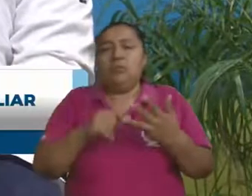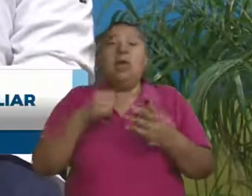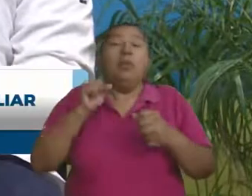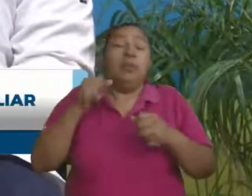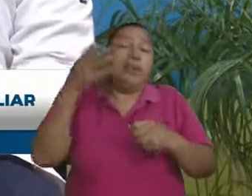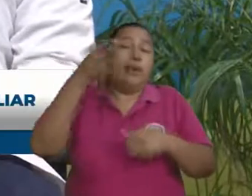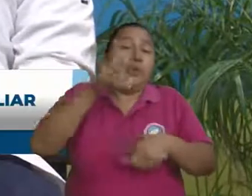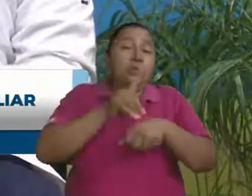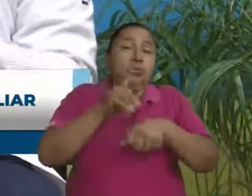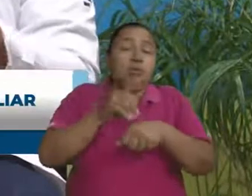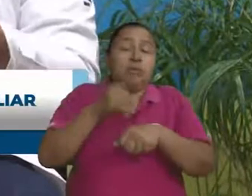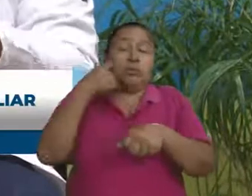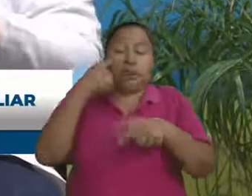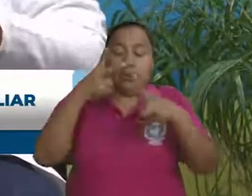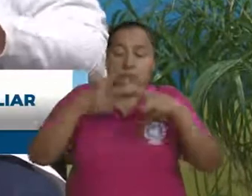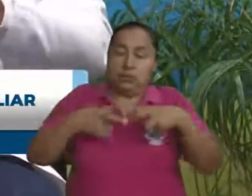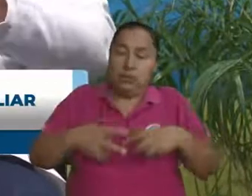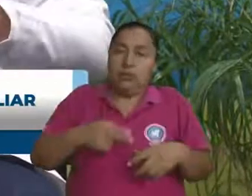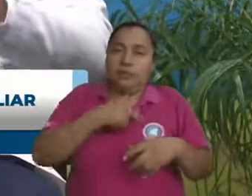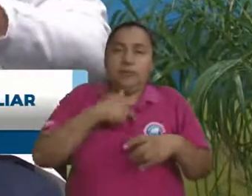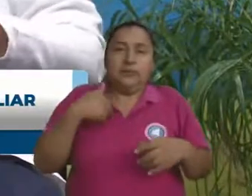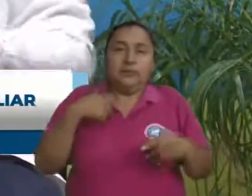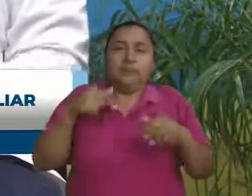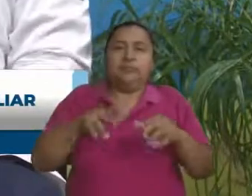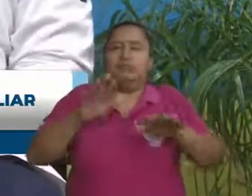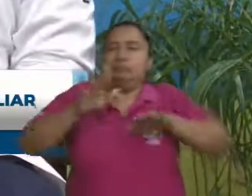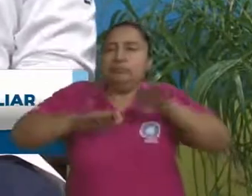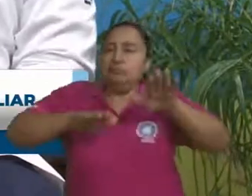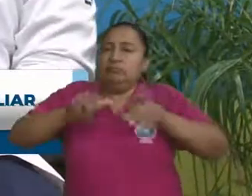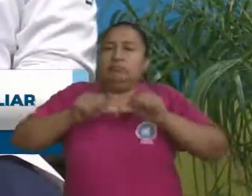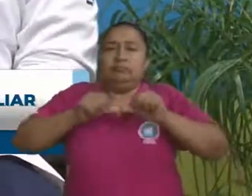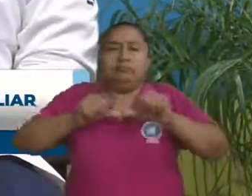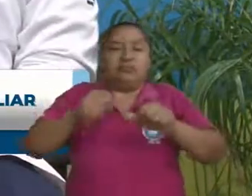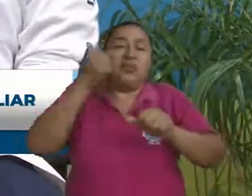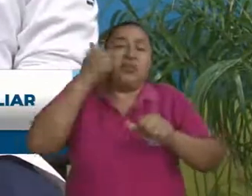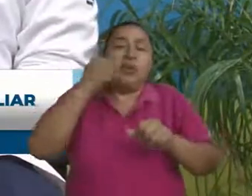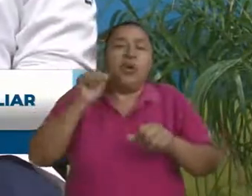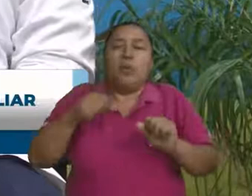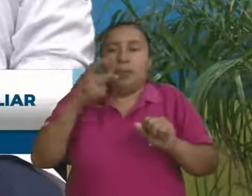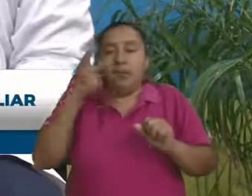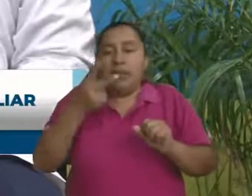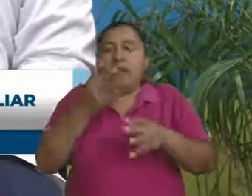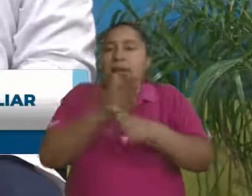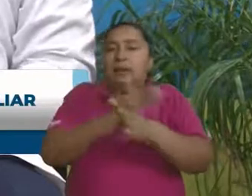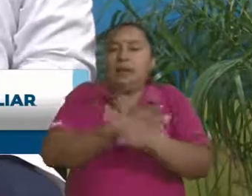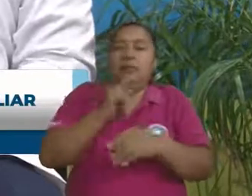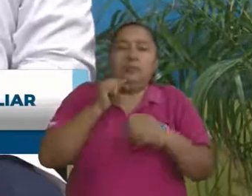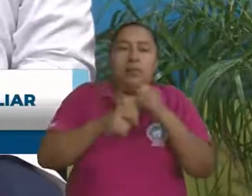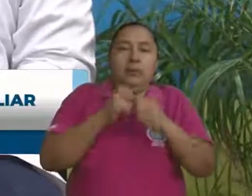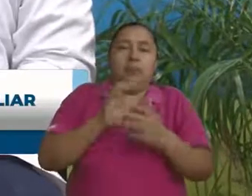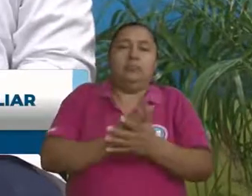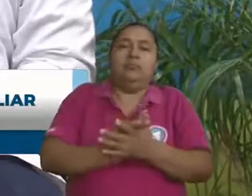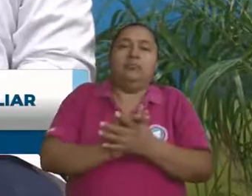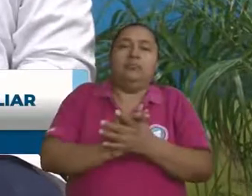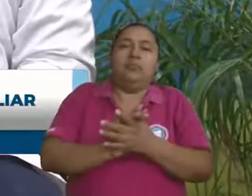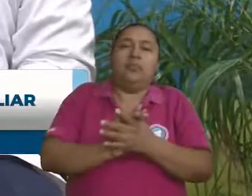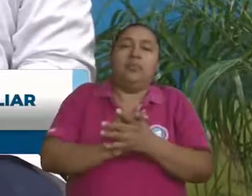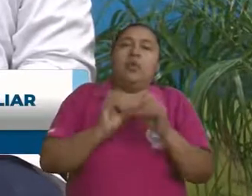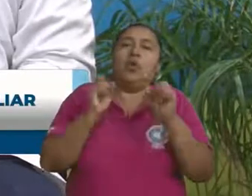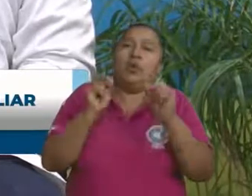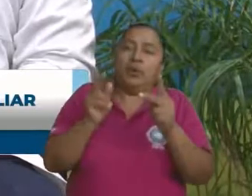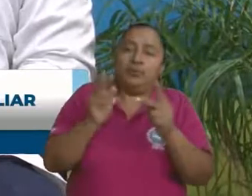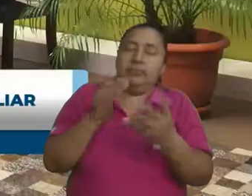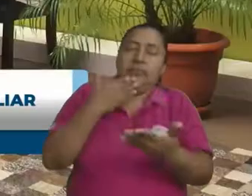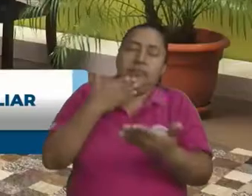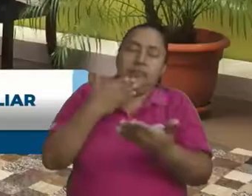visitar a su médico tratante de tal forma que estabilicemos la enfermedad o al menos identifiquemos a tiempo el problema. Ok. Le